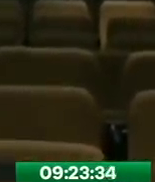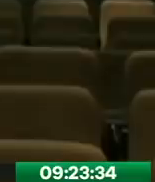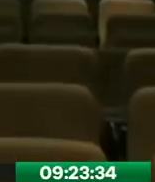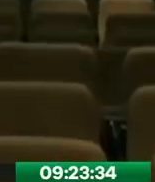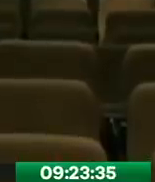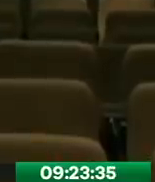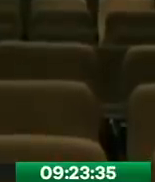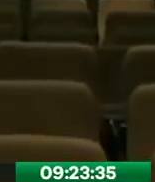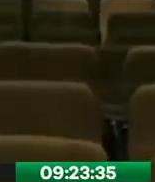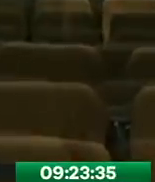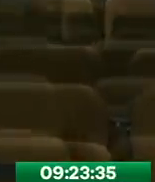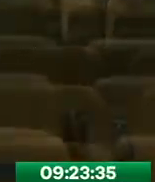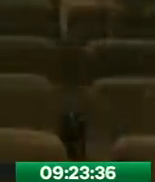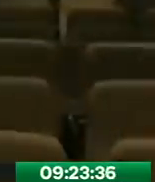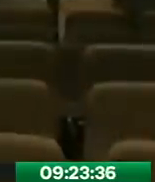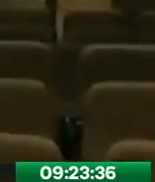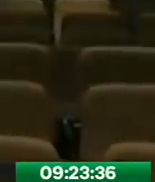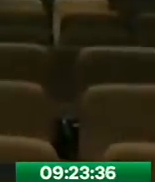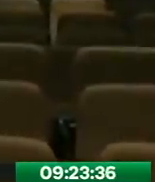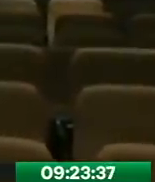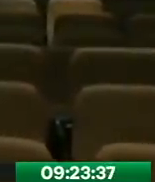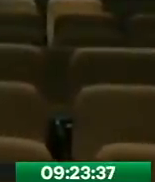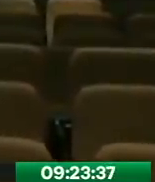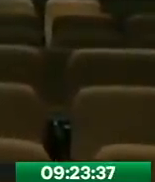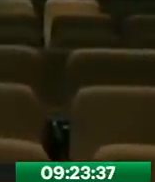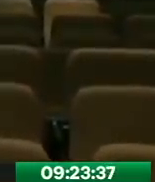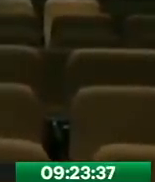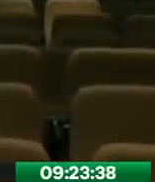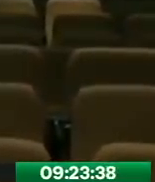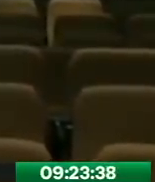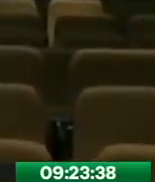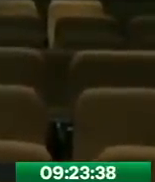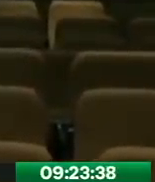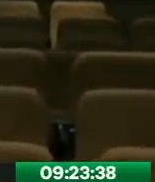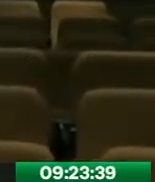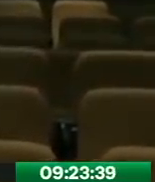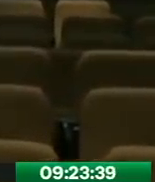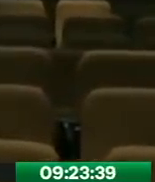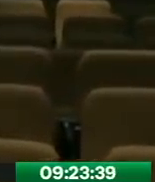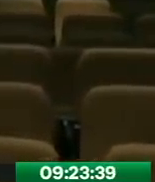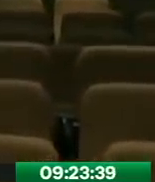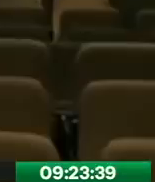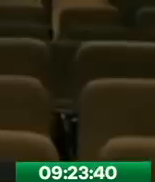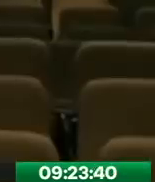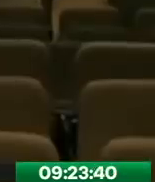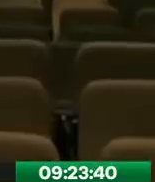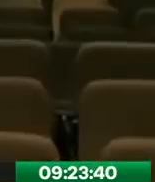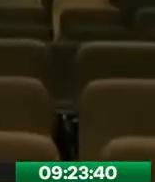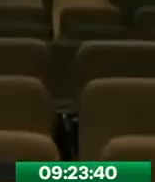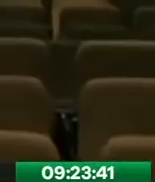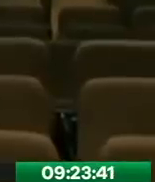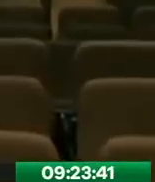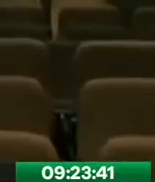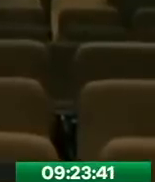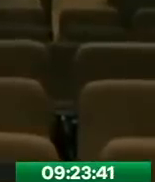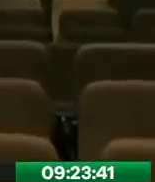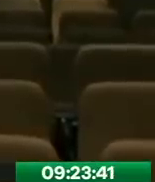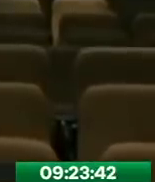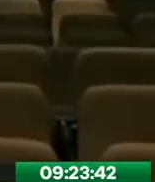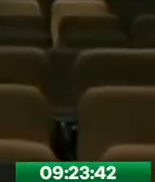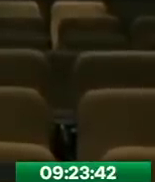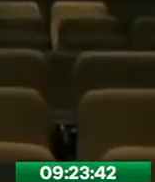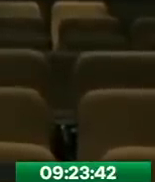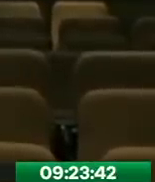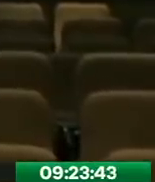mujer valiente, decidida, nuestro respaldo y nuestro compromiso para la Policía Nacional en ese denodado esfuerzo que hace día a día